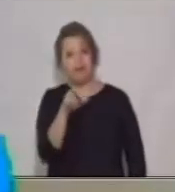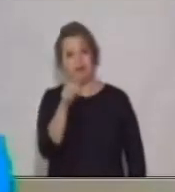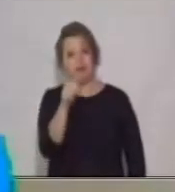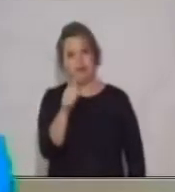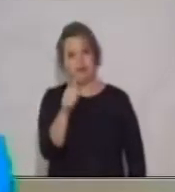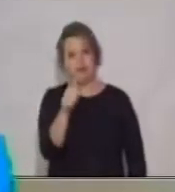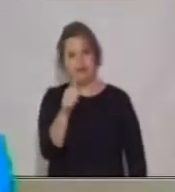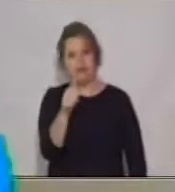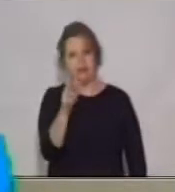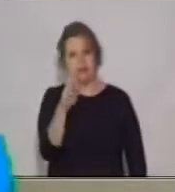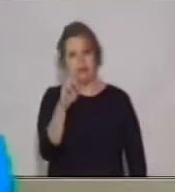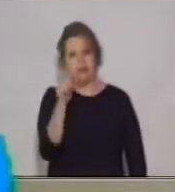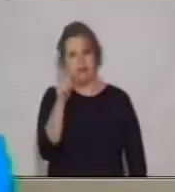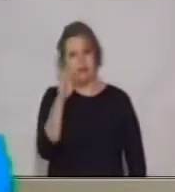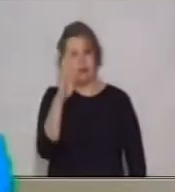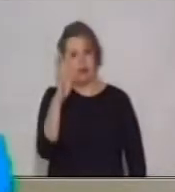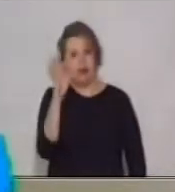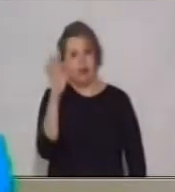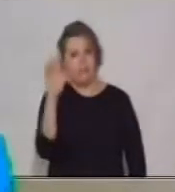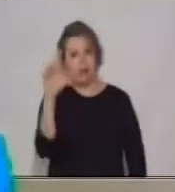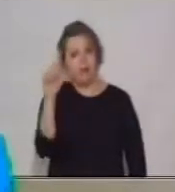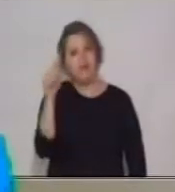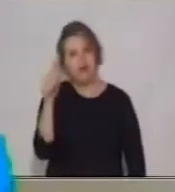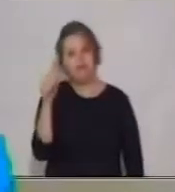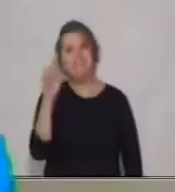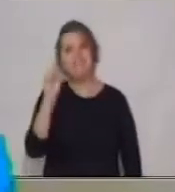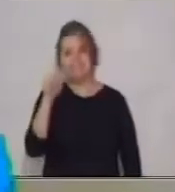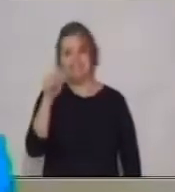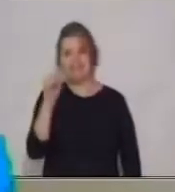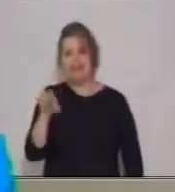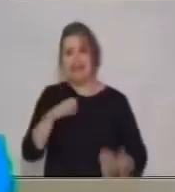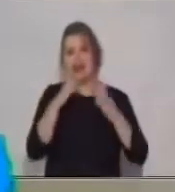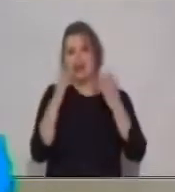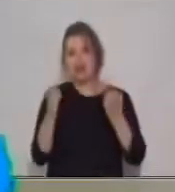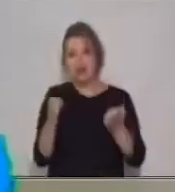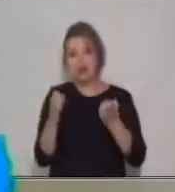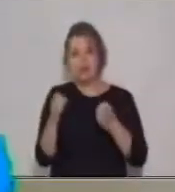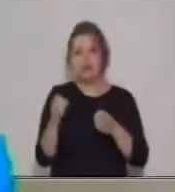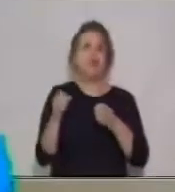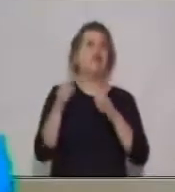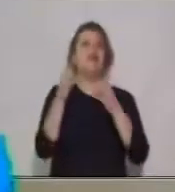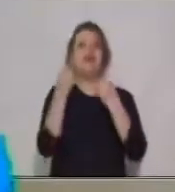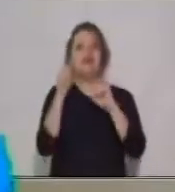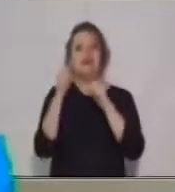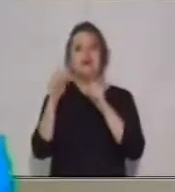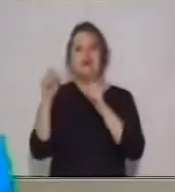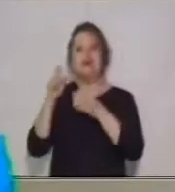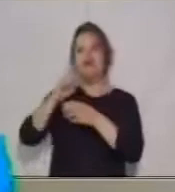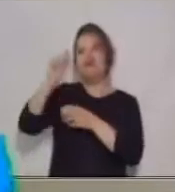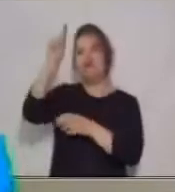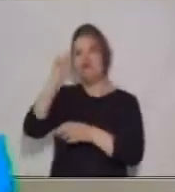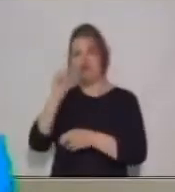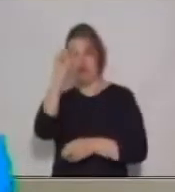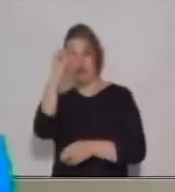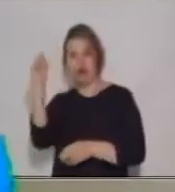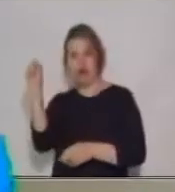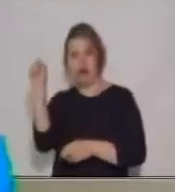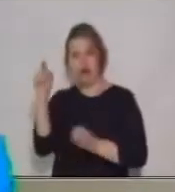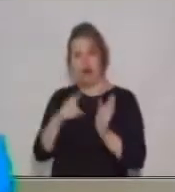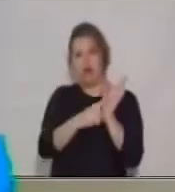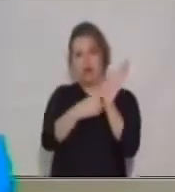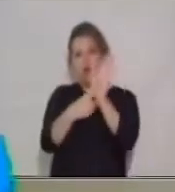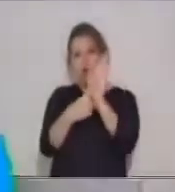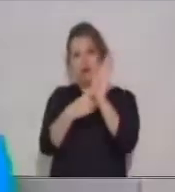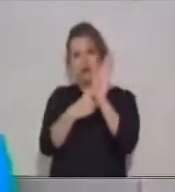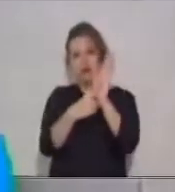parábola. ¿Sí? Ok. Y entonces esa es la gráfica que representa